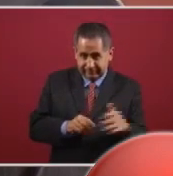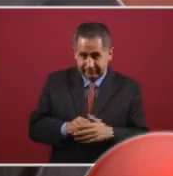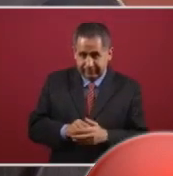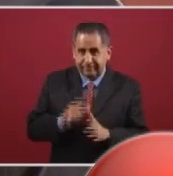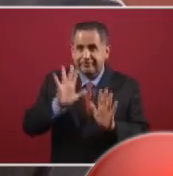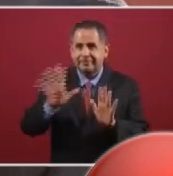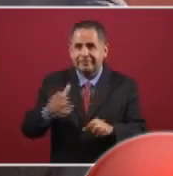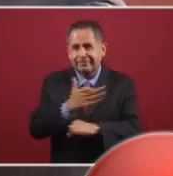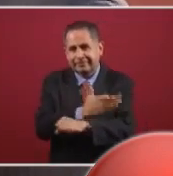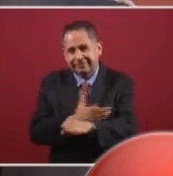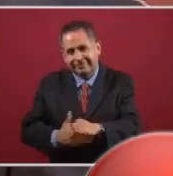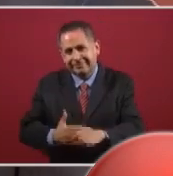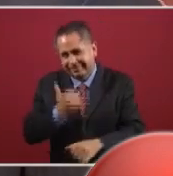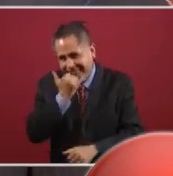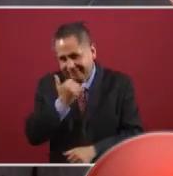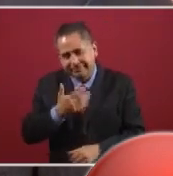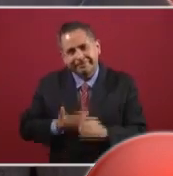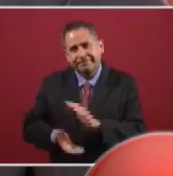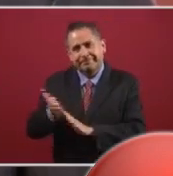Ya es tarde, es que tengo que ir.